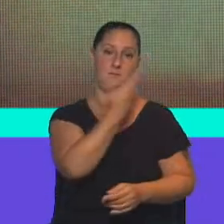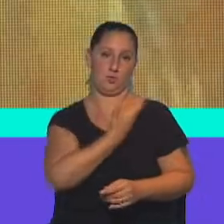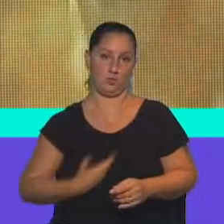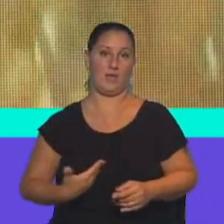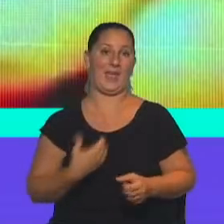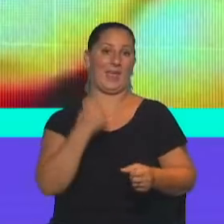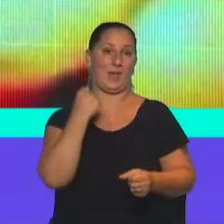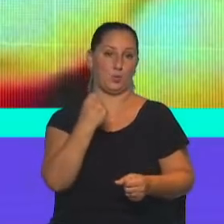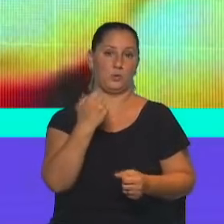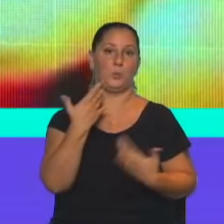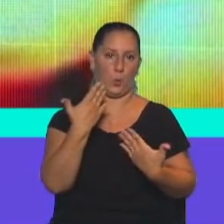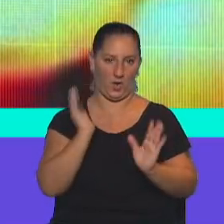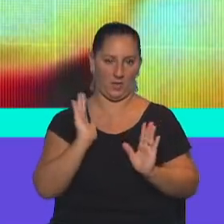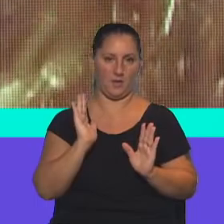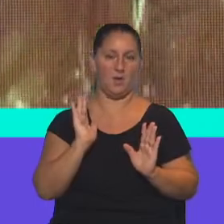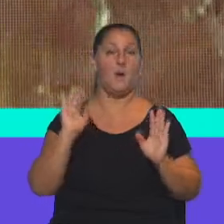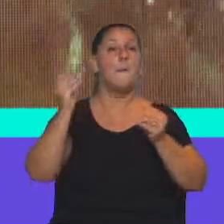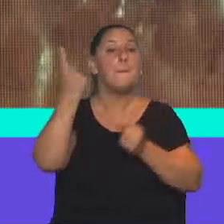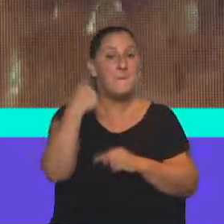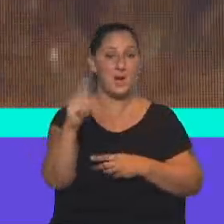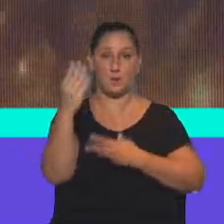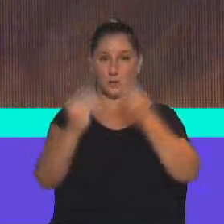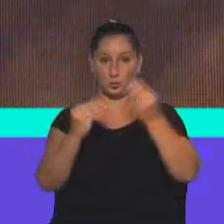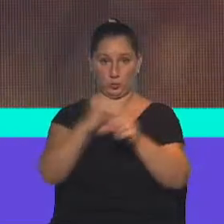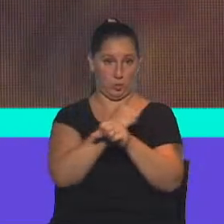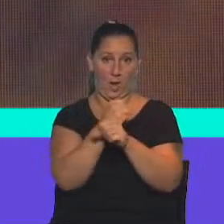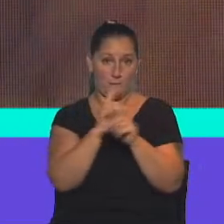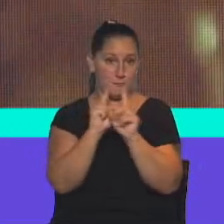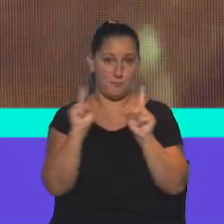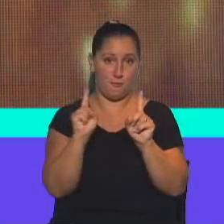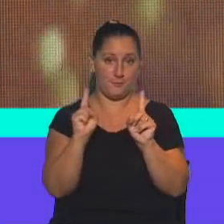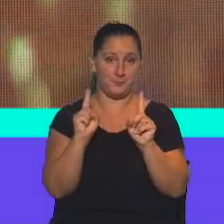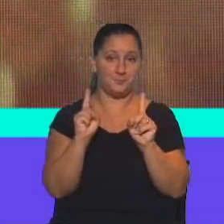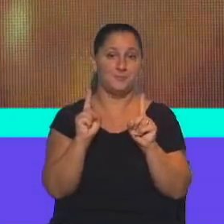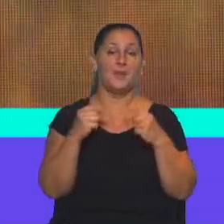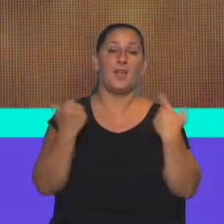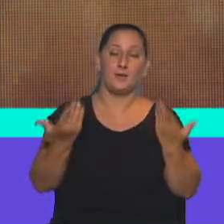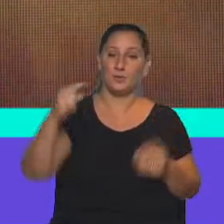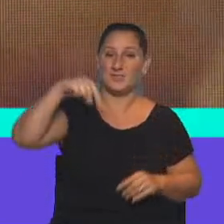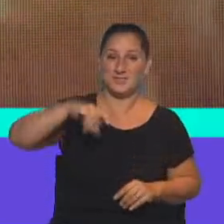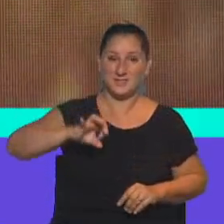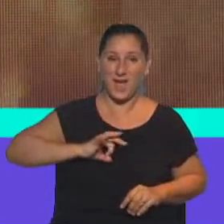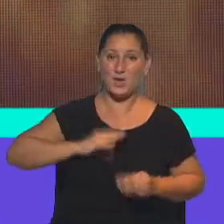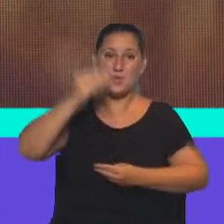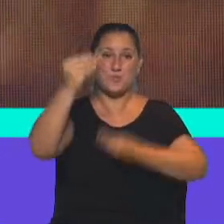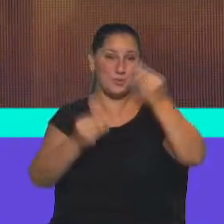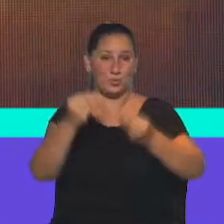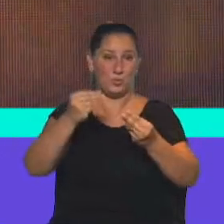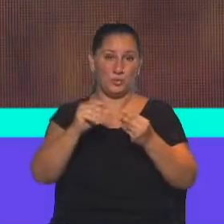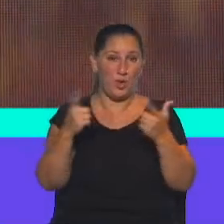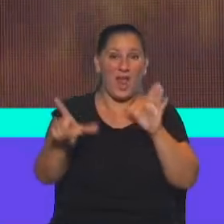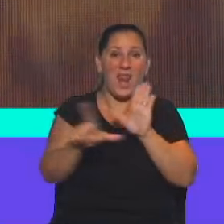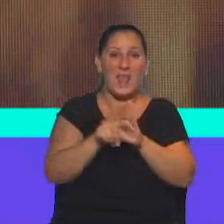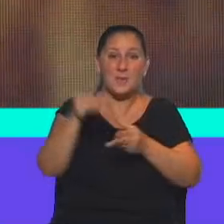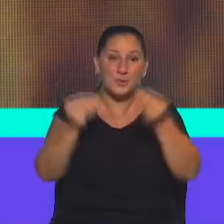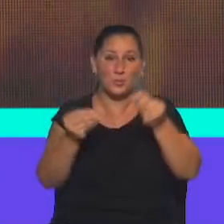el Poder Ejecutivo. El presupuesto no se aprobó. Pero el presupuesto no se aprobó, así es. Entonces, este año no hay presupuesto, no hay ley de